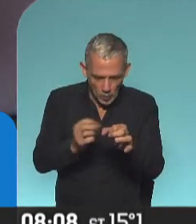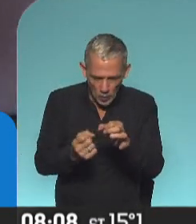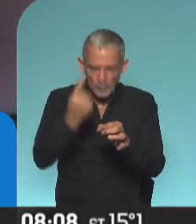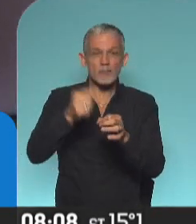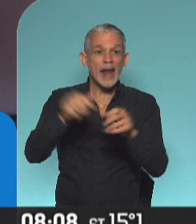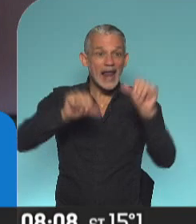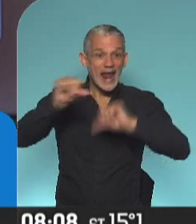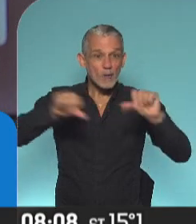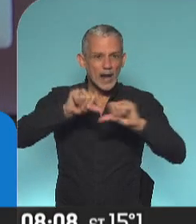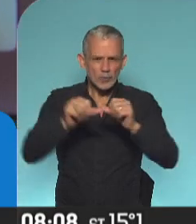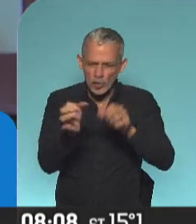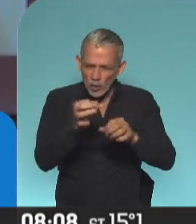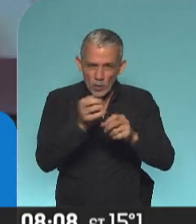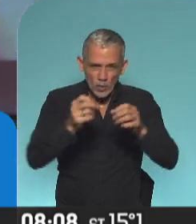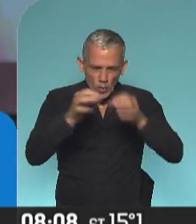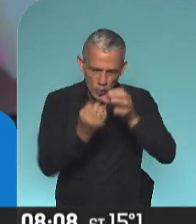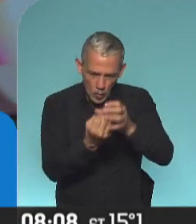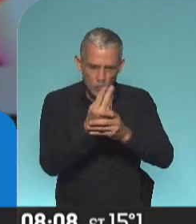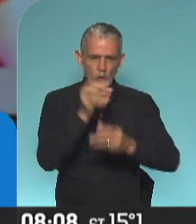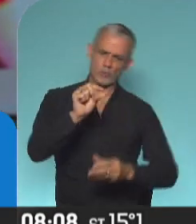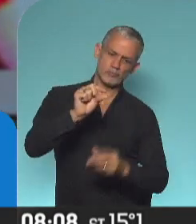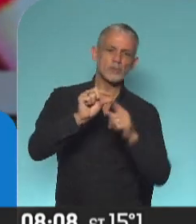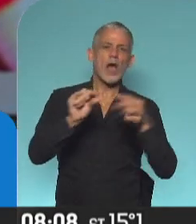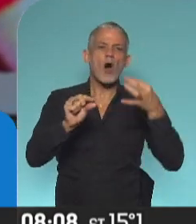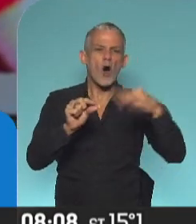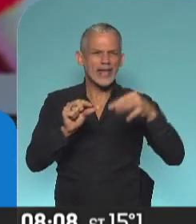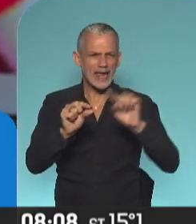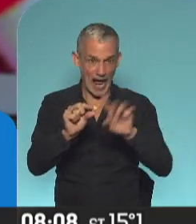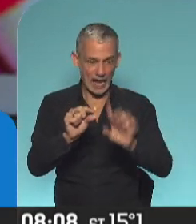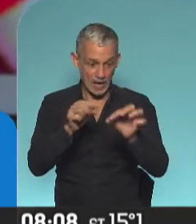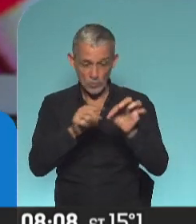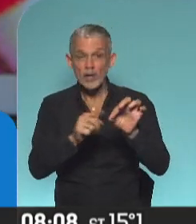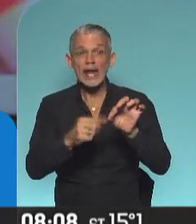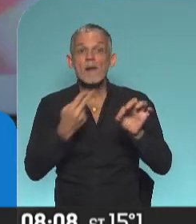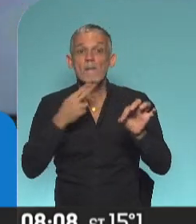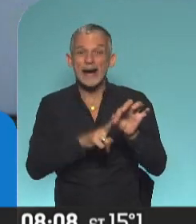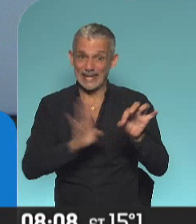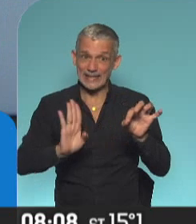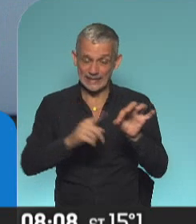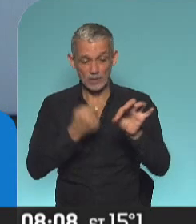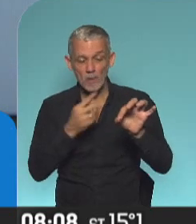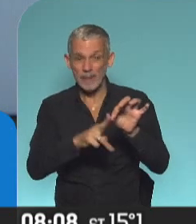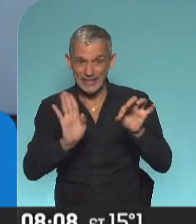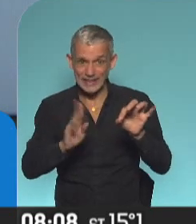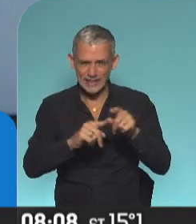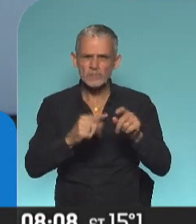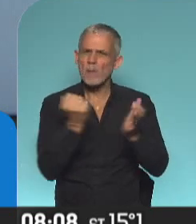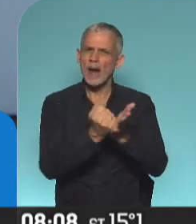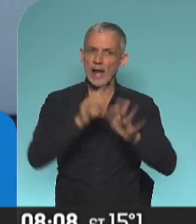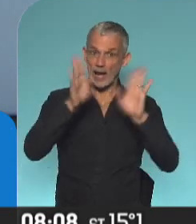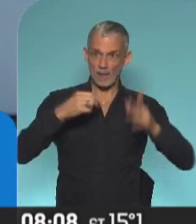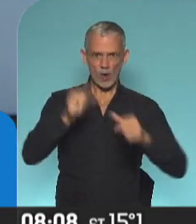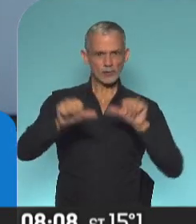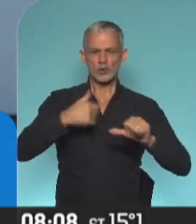un laboratorio la crea y la saca al mercado, eso es un original y tiene una patente. Es decir, que ese laboratorio vende